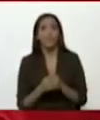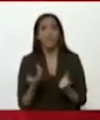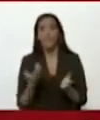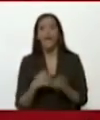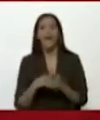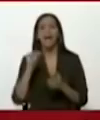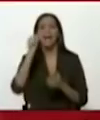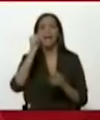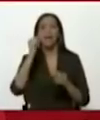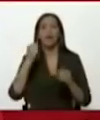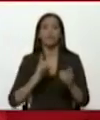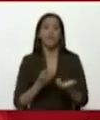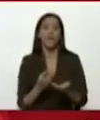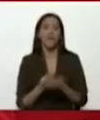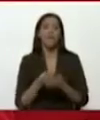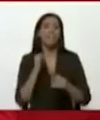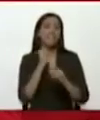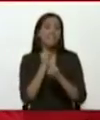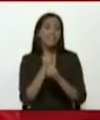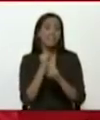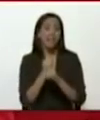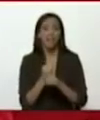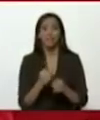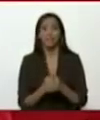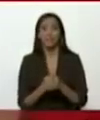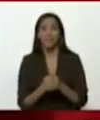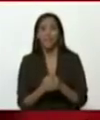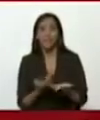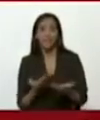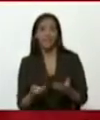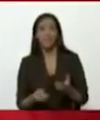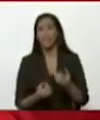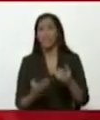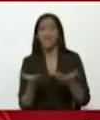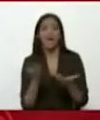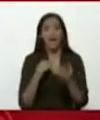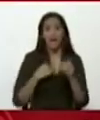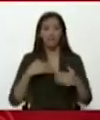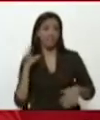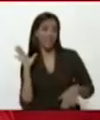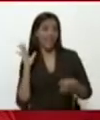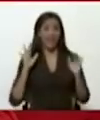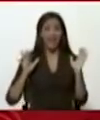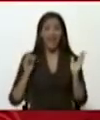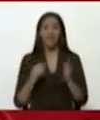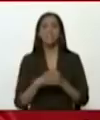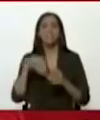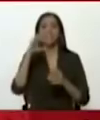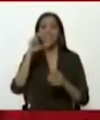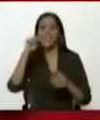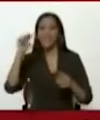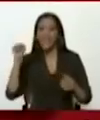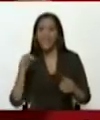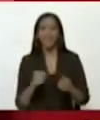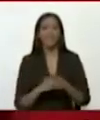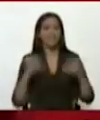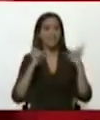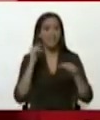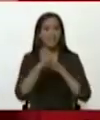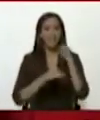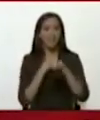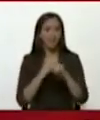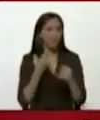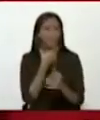Digital, le posan a Globovisión, le posan a CNN, le posan a los medios internacionales del enemigo. ¿Con cuál